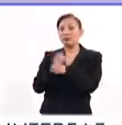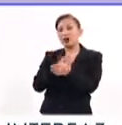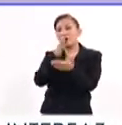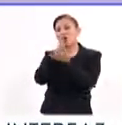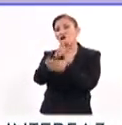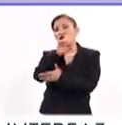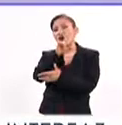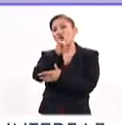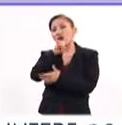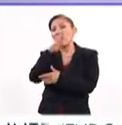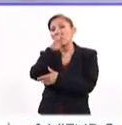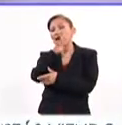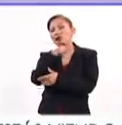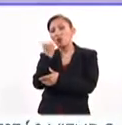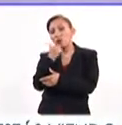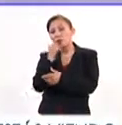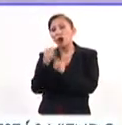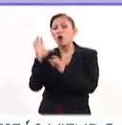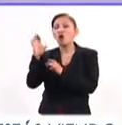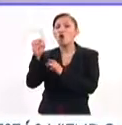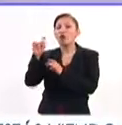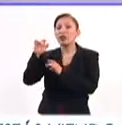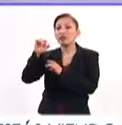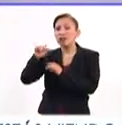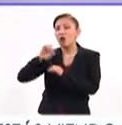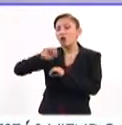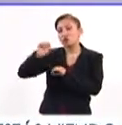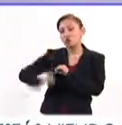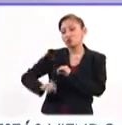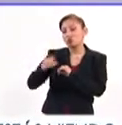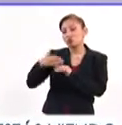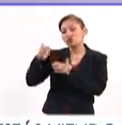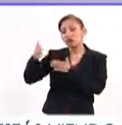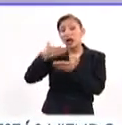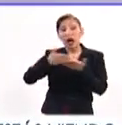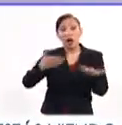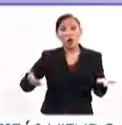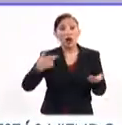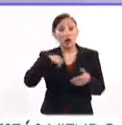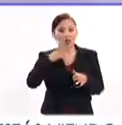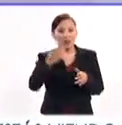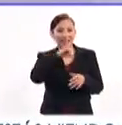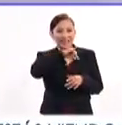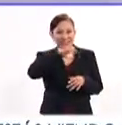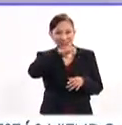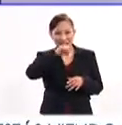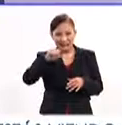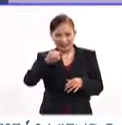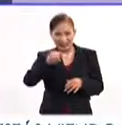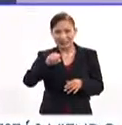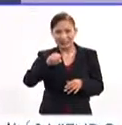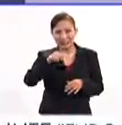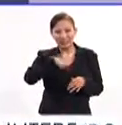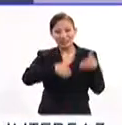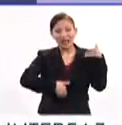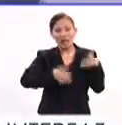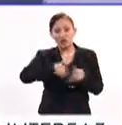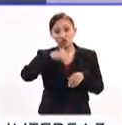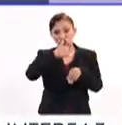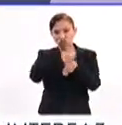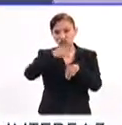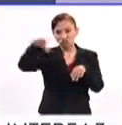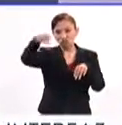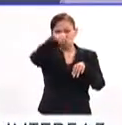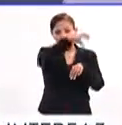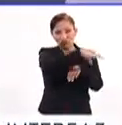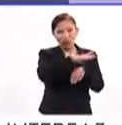la colonia Roma, Condesa y después hacia el sur. Ahora, por ejemplo, con el Seguro Social, con los teatros del Seguro Social